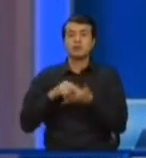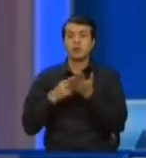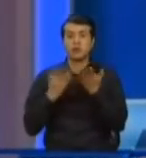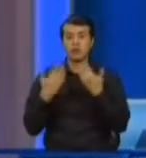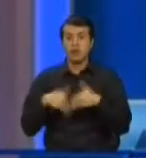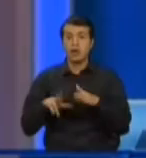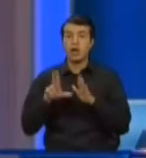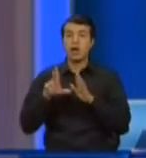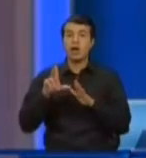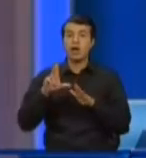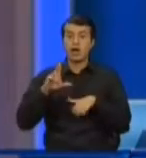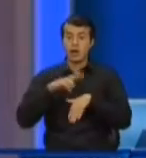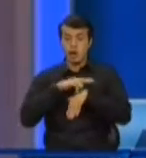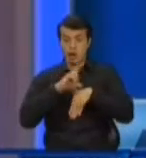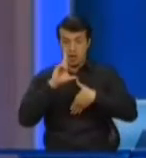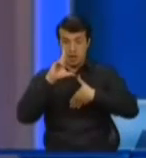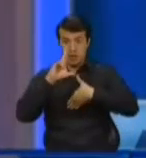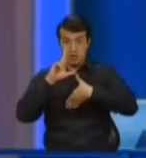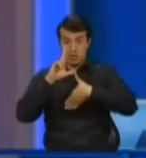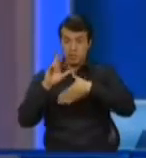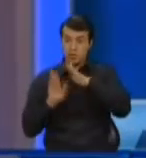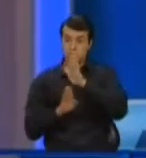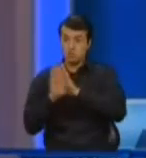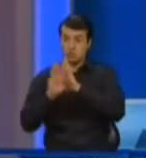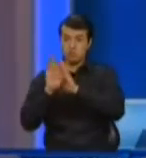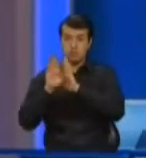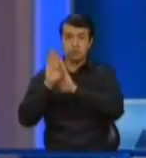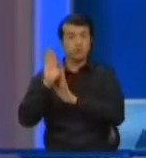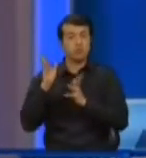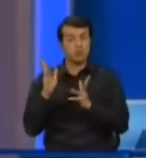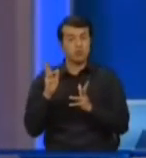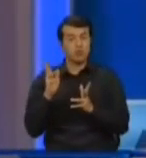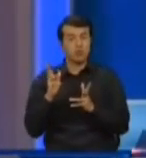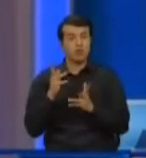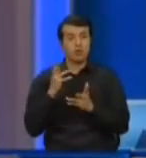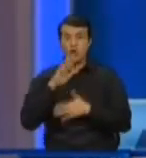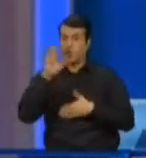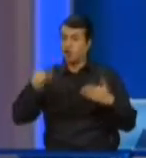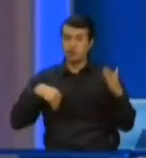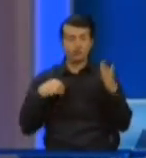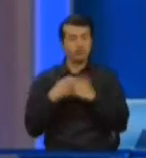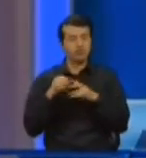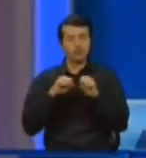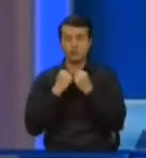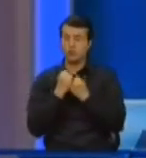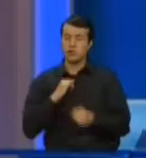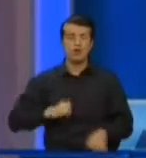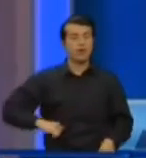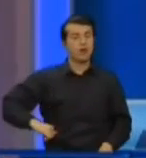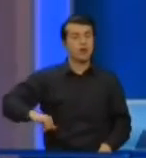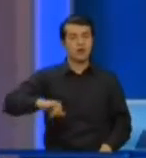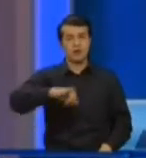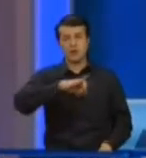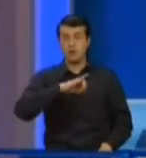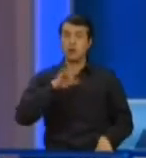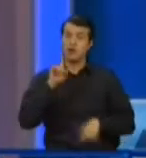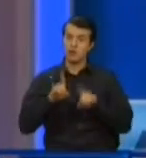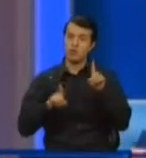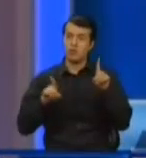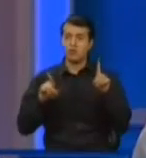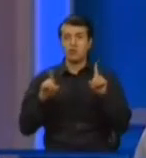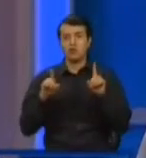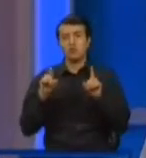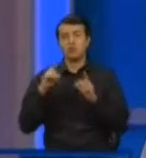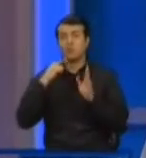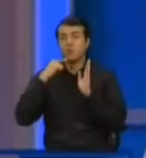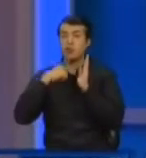crecimiento de América Latina. Esto es algo que afecta a todas las sociedades por igual. En algunas de ellas es bastante más